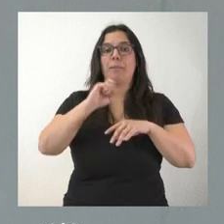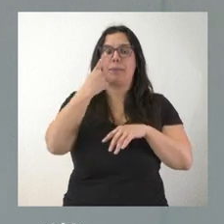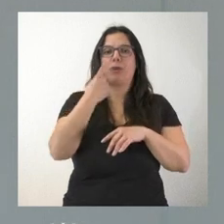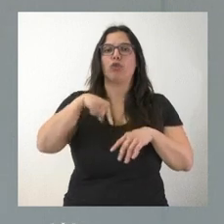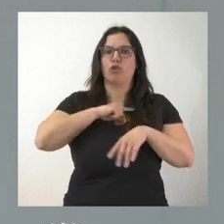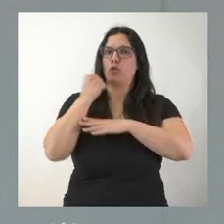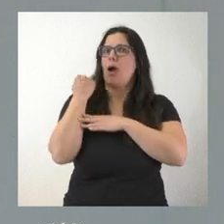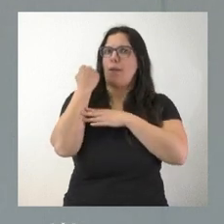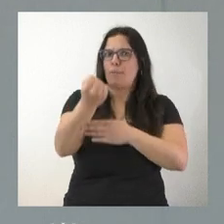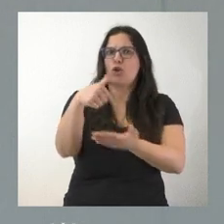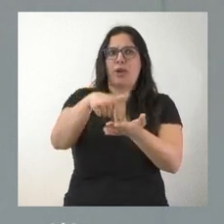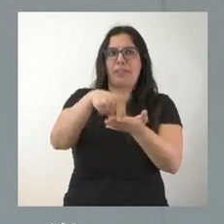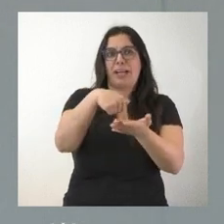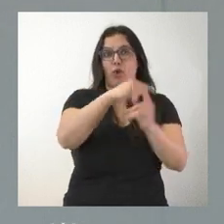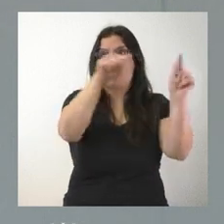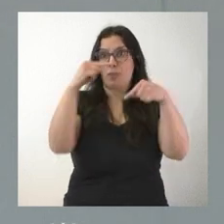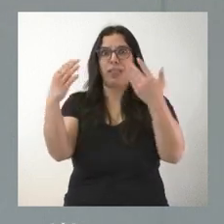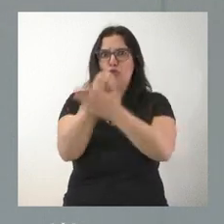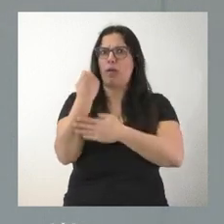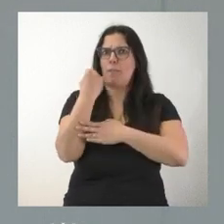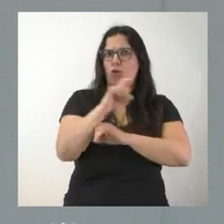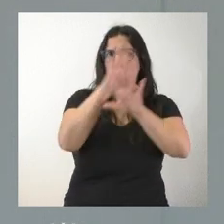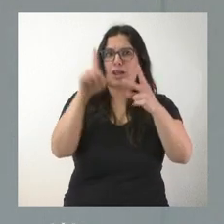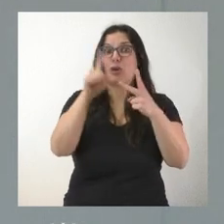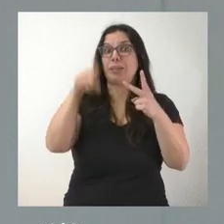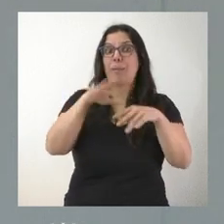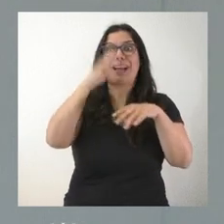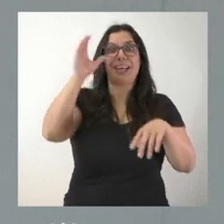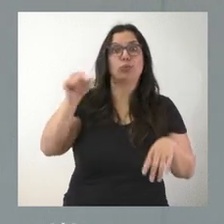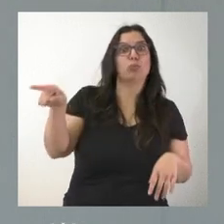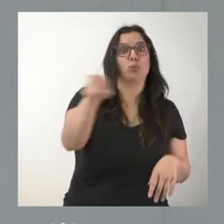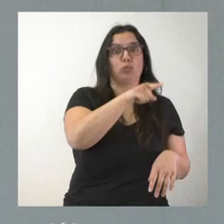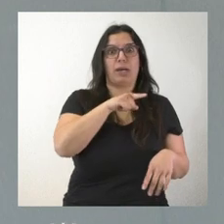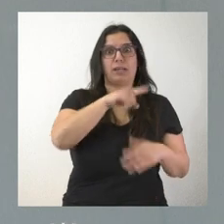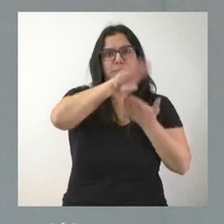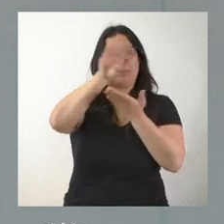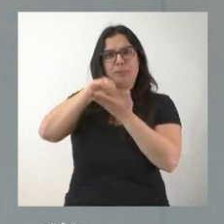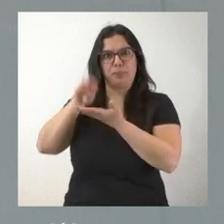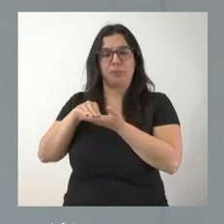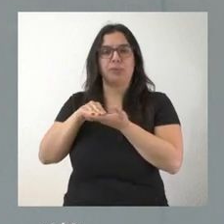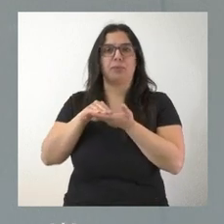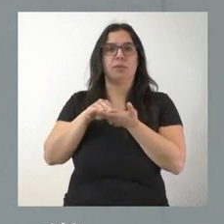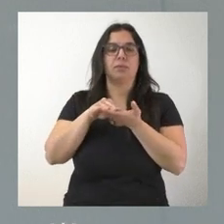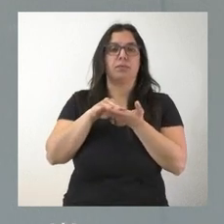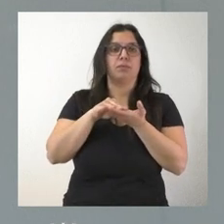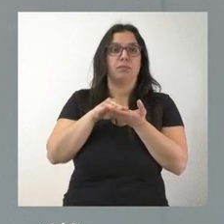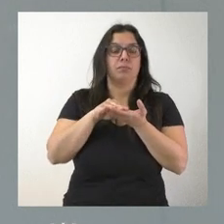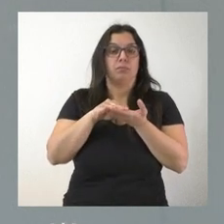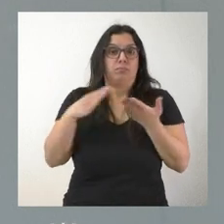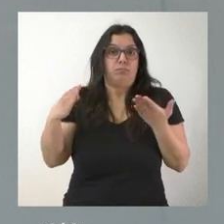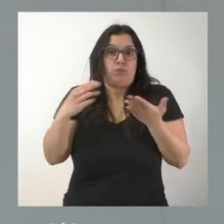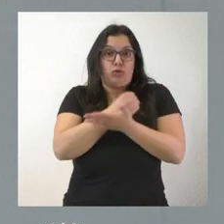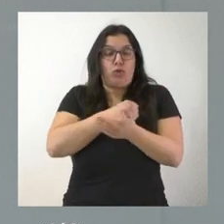apoyo y respaldo a la reivindicación de todas las provincias como también con escuchar a las a las partes